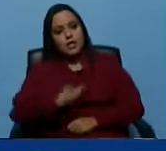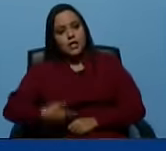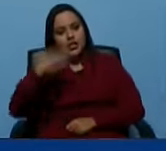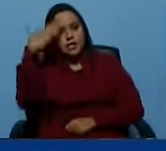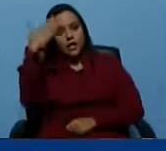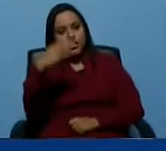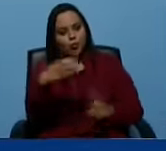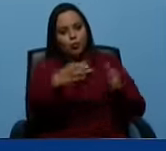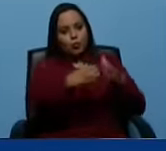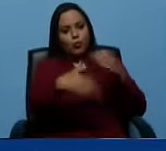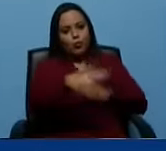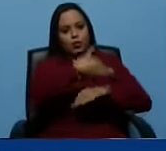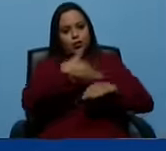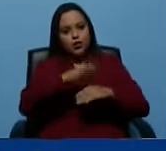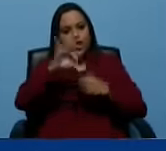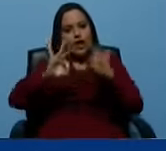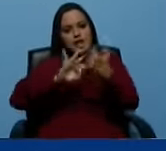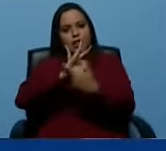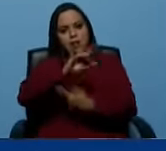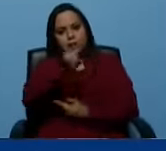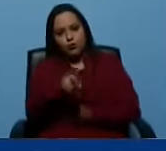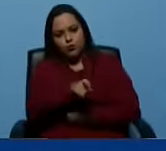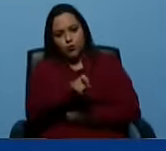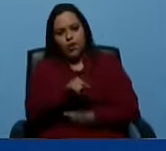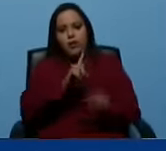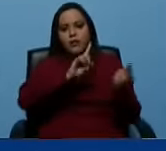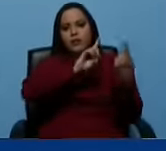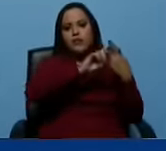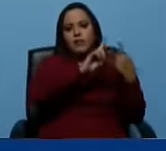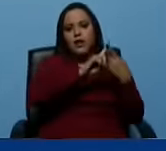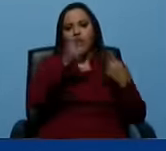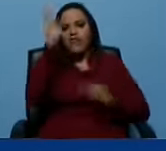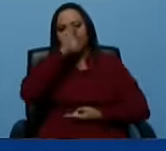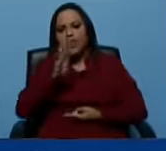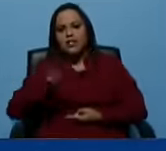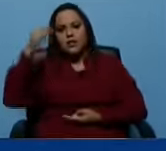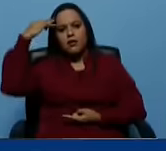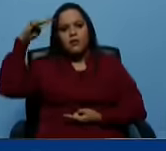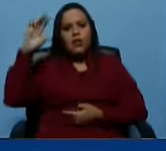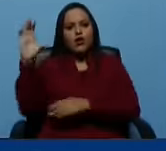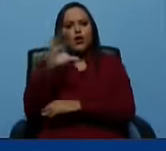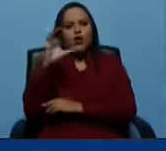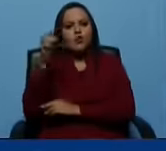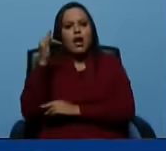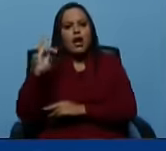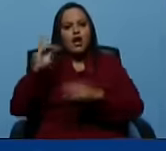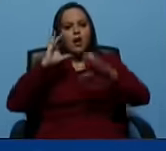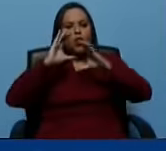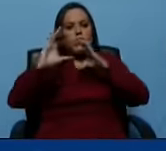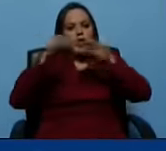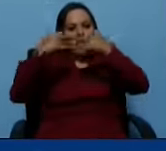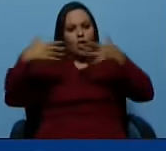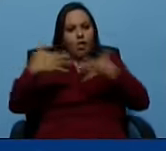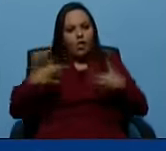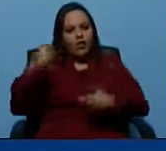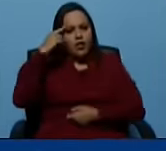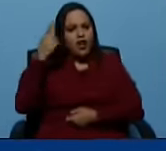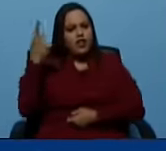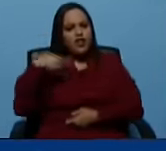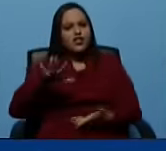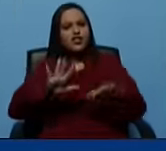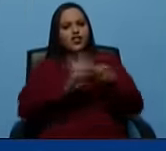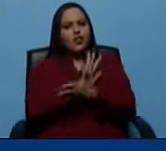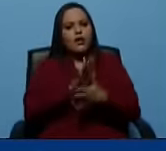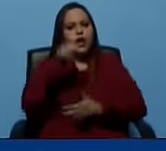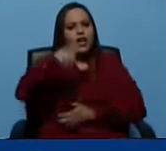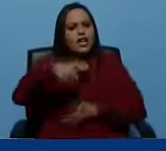ministerial. Tengo tres preguntas. La primera de ellas, Brasil, México y Colombia emitieron un comunicado el día de ayer sobre la situación en